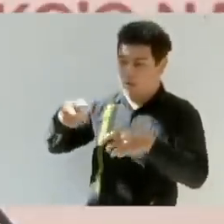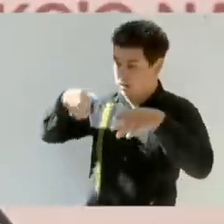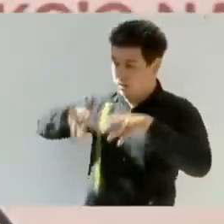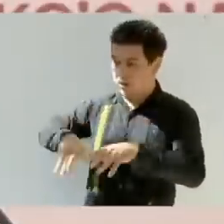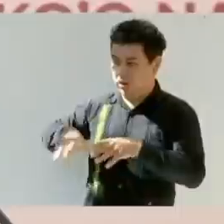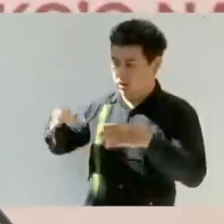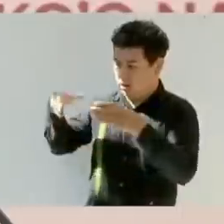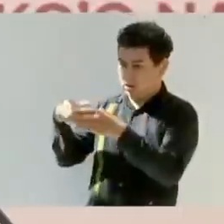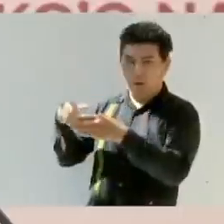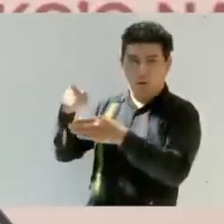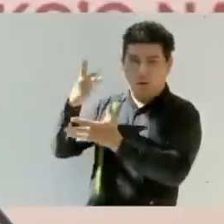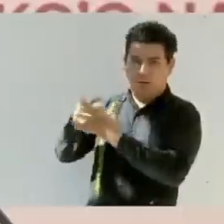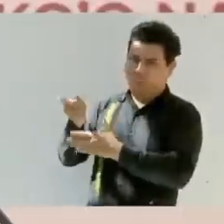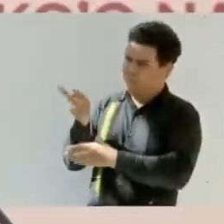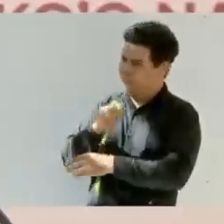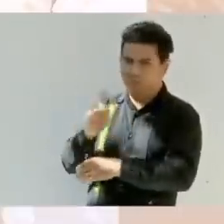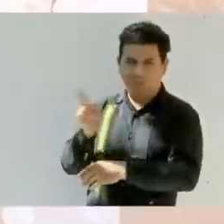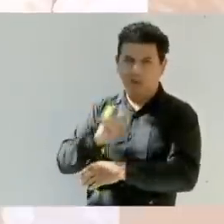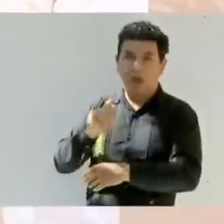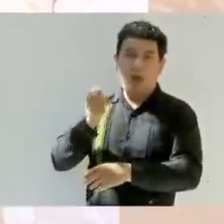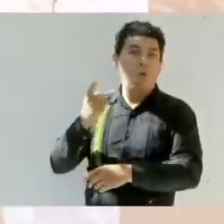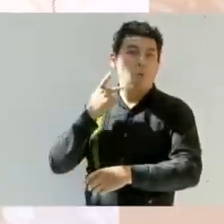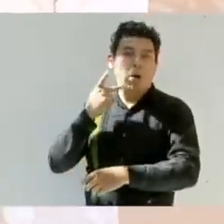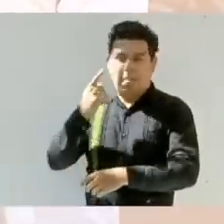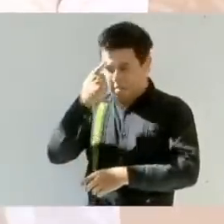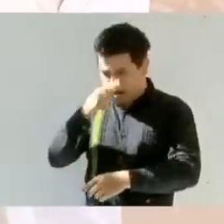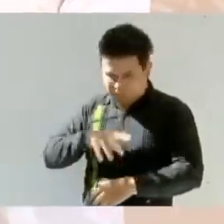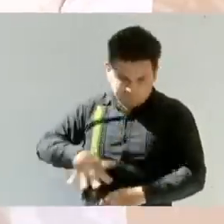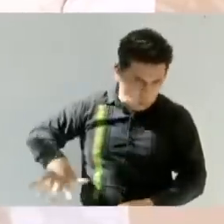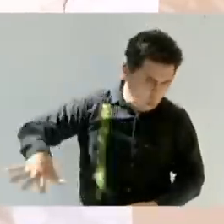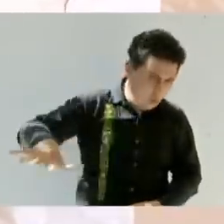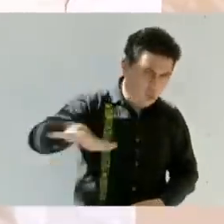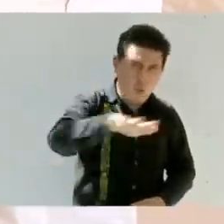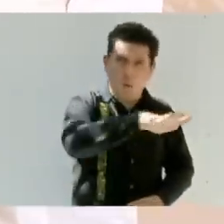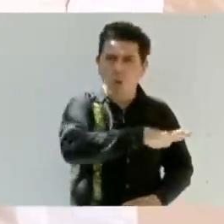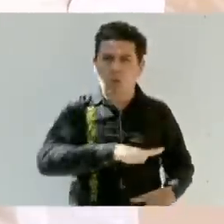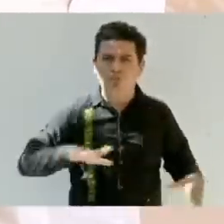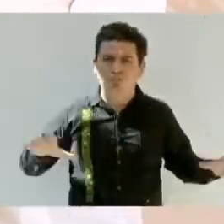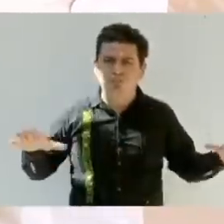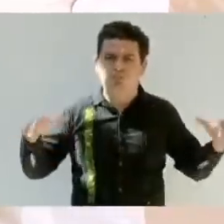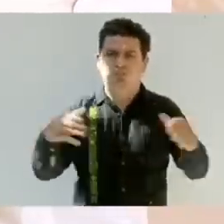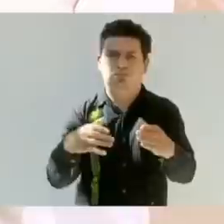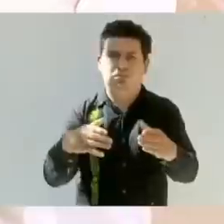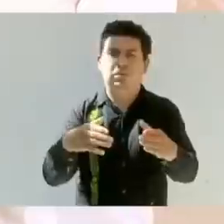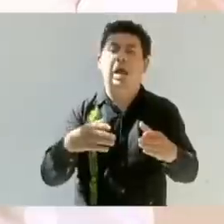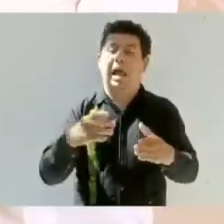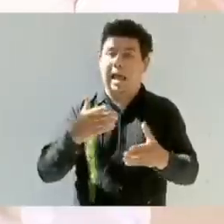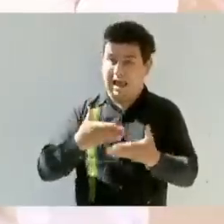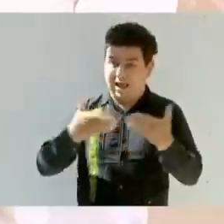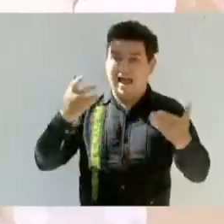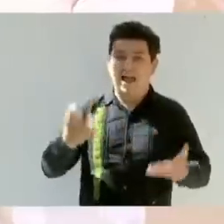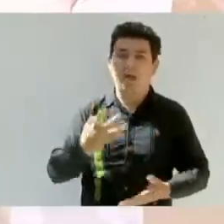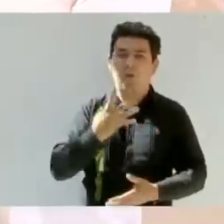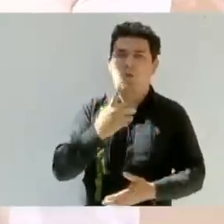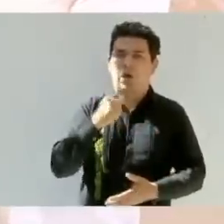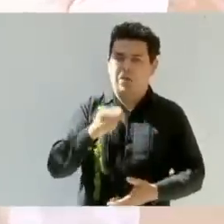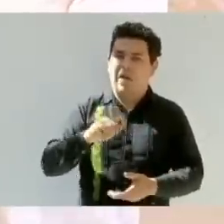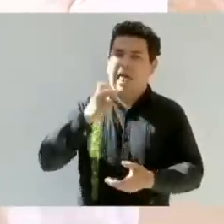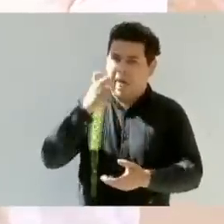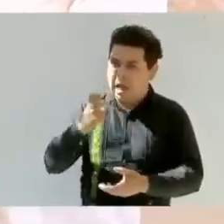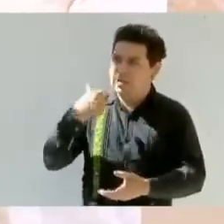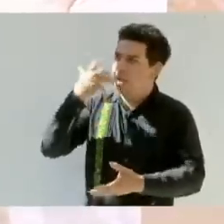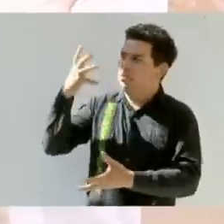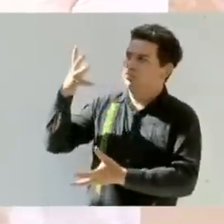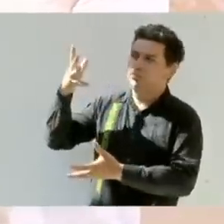una cúpula, no de una minoría. Ese es el fenómeno, ese es el cambio que estamos llevando a cabo